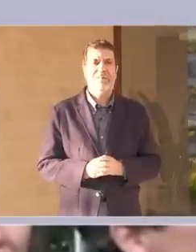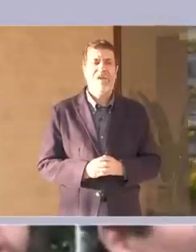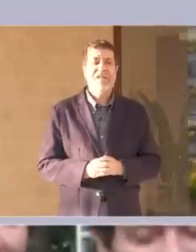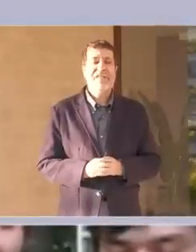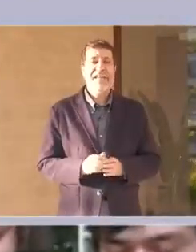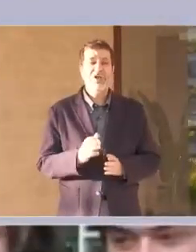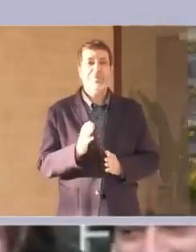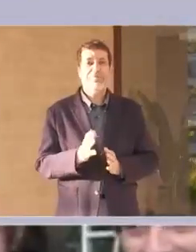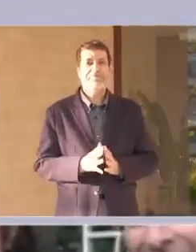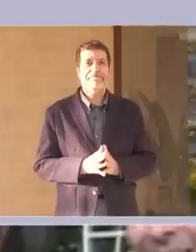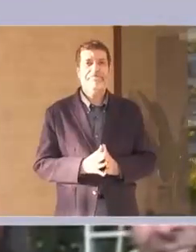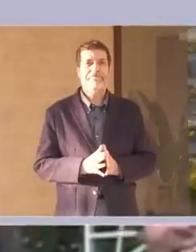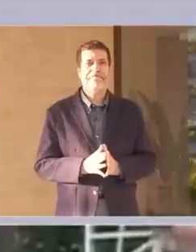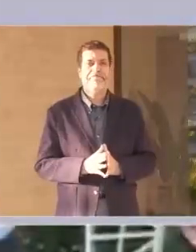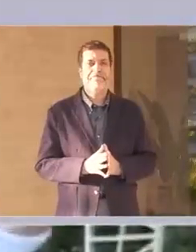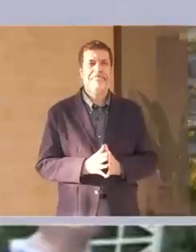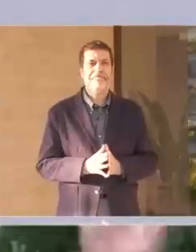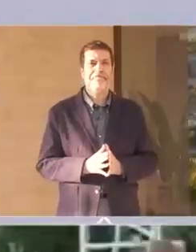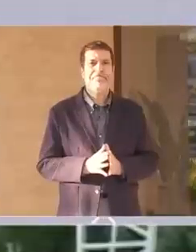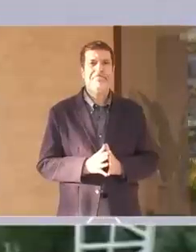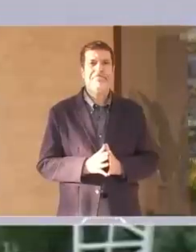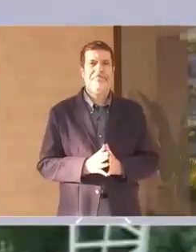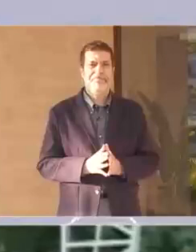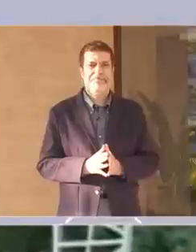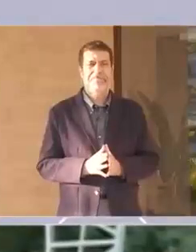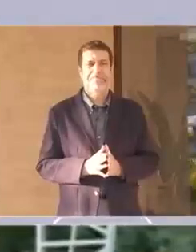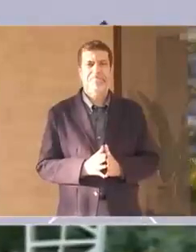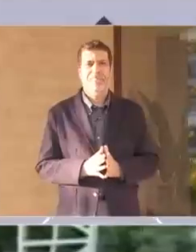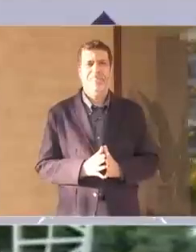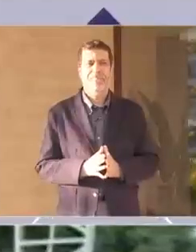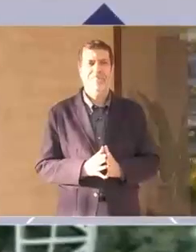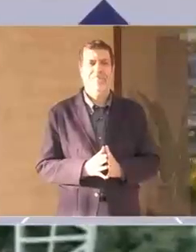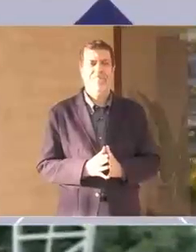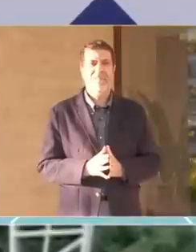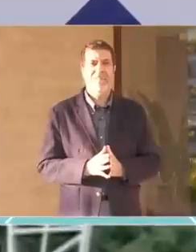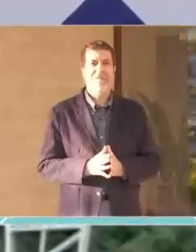de limitarlo a aquellos candidatos que no hacen campaña en Chile?